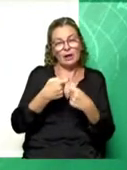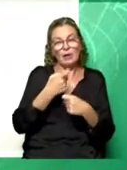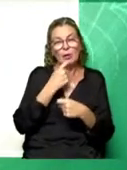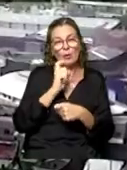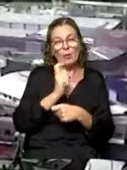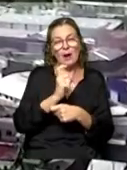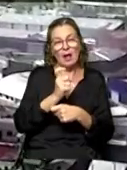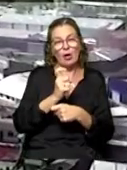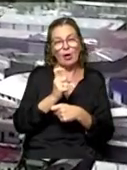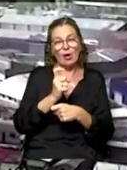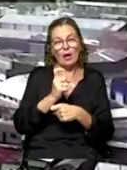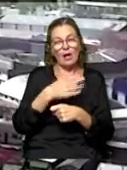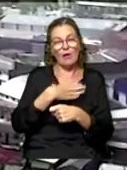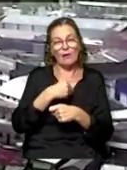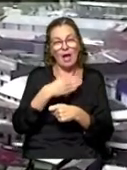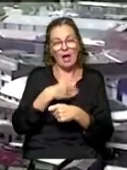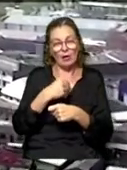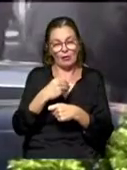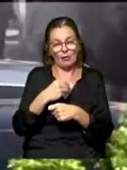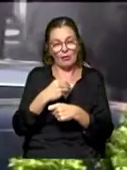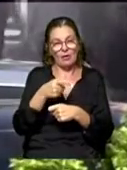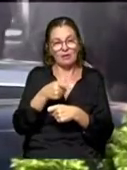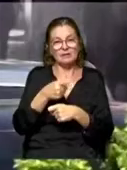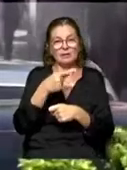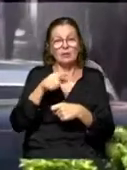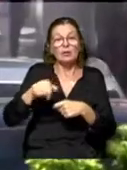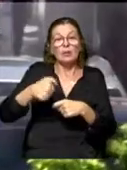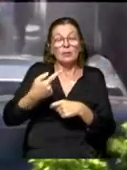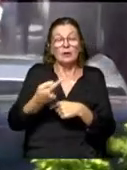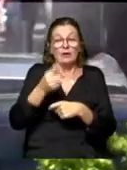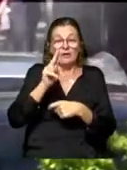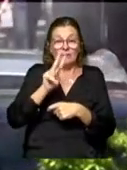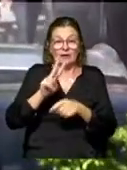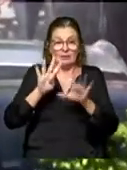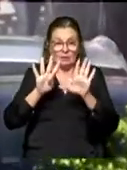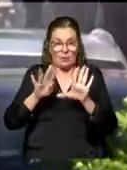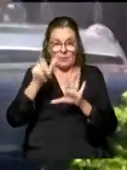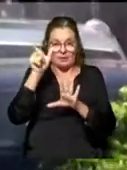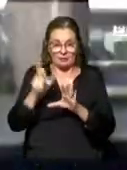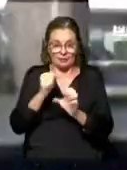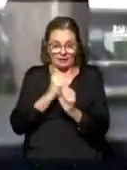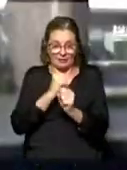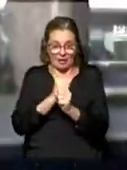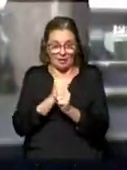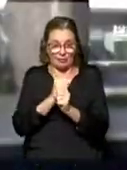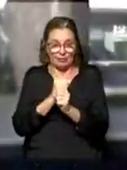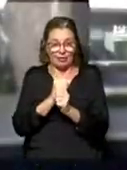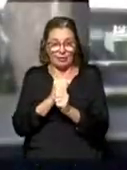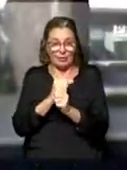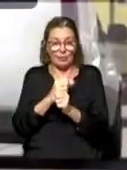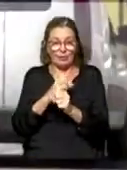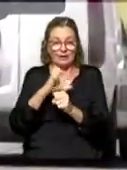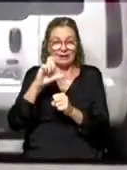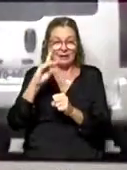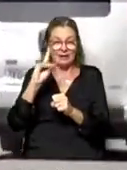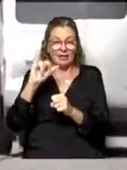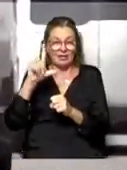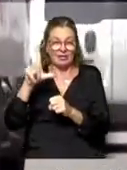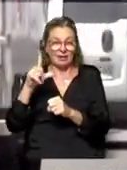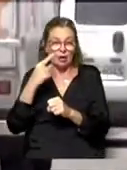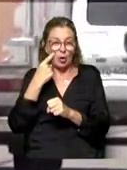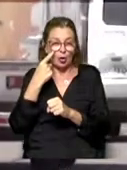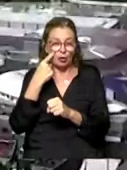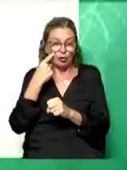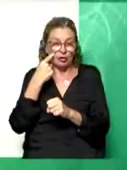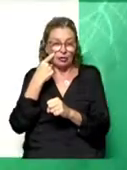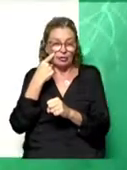Nacional. Luego, eso pasó a 29 operarios, donde hay un edil bastante conocido de la ciudad y